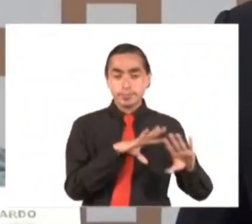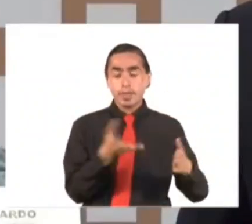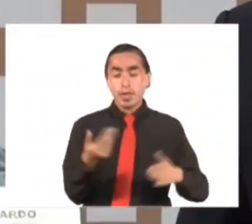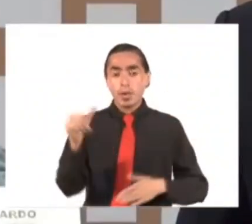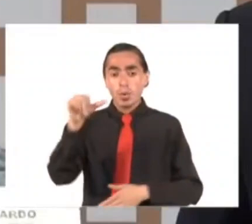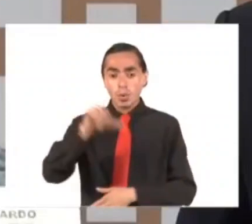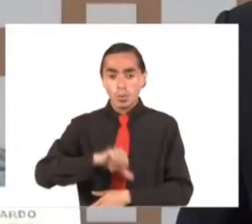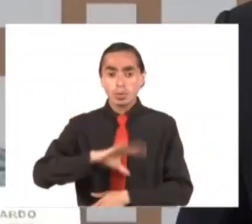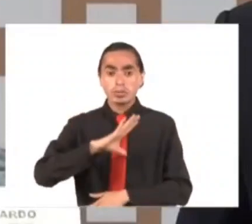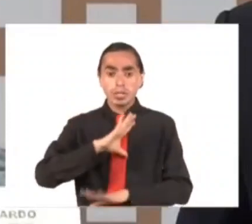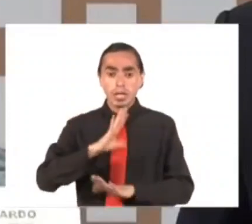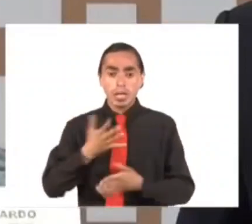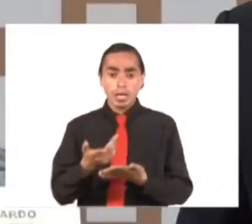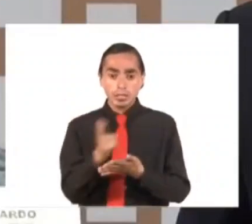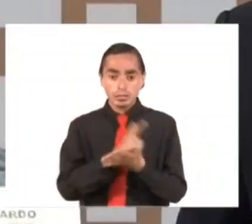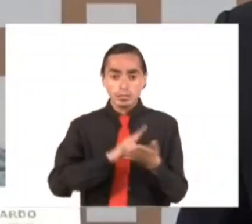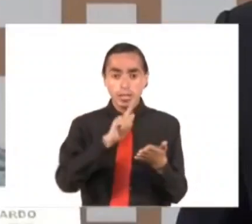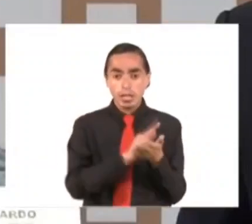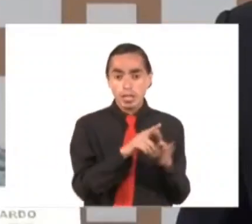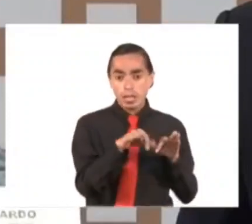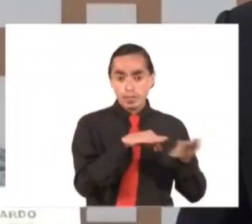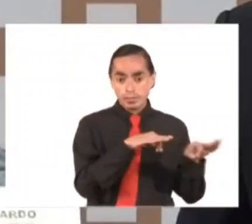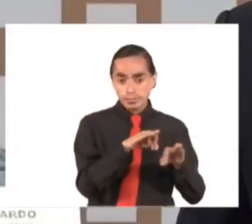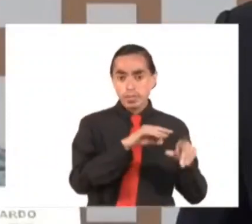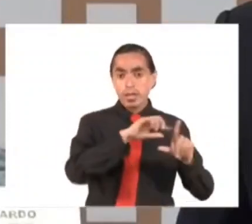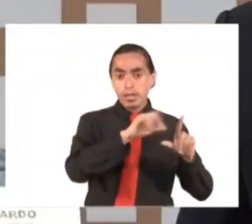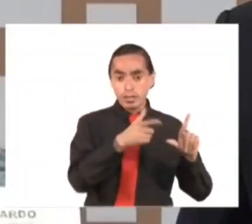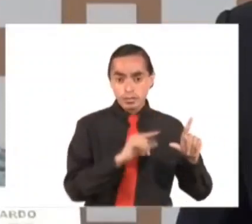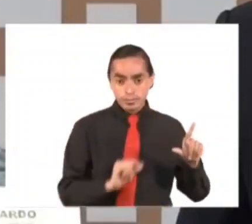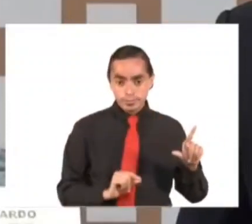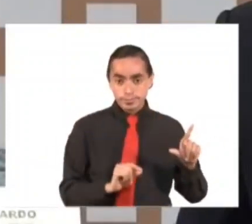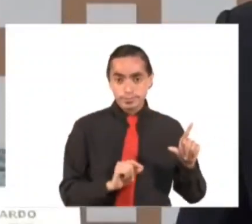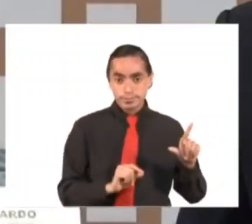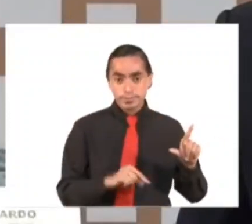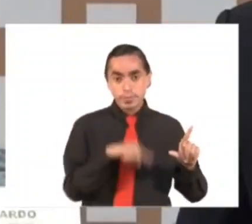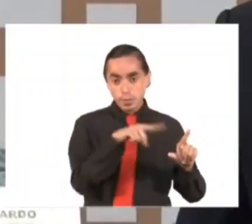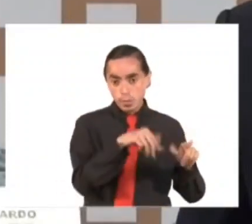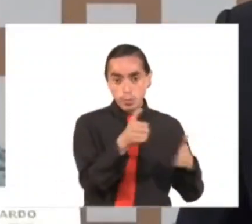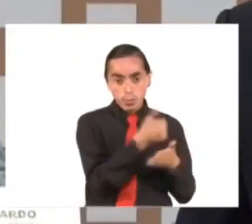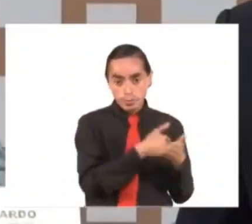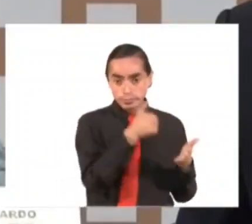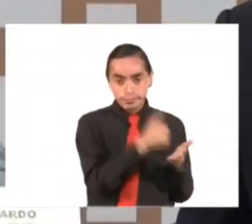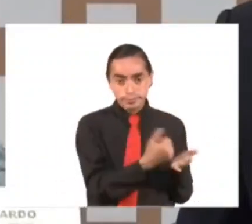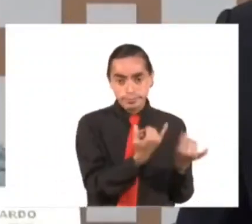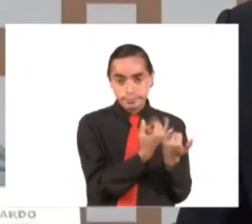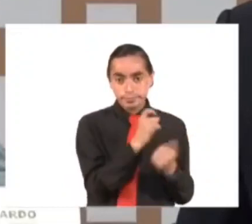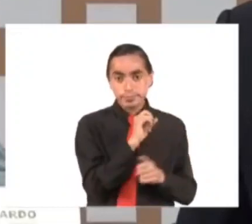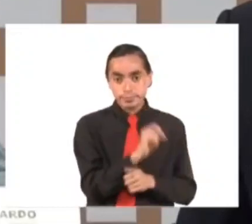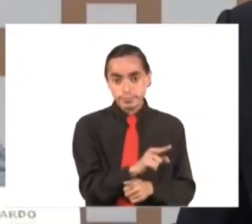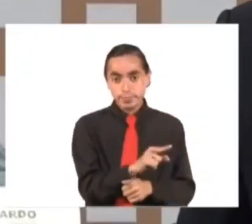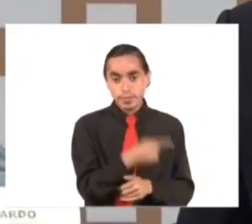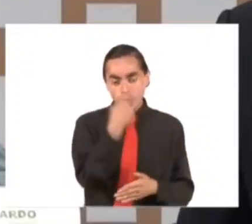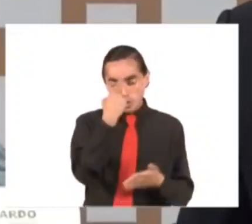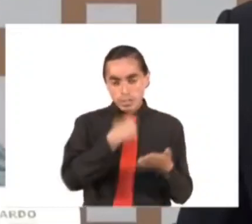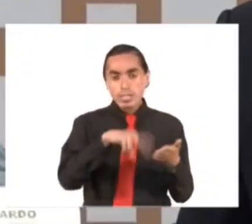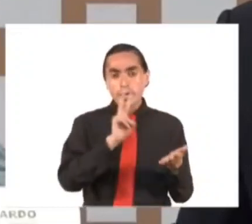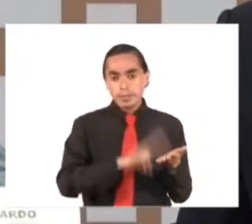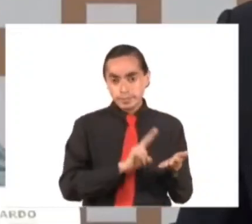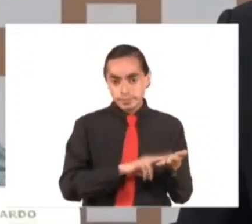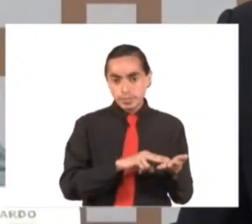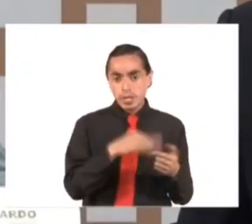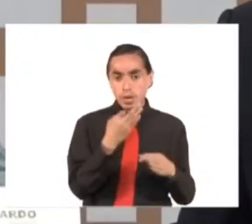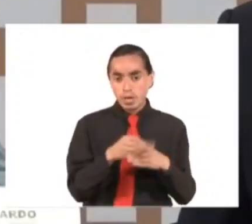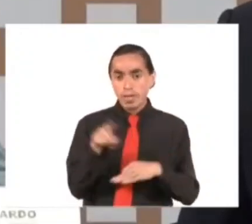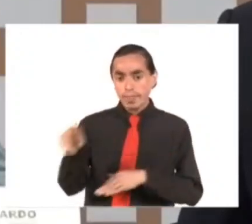estamos con la reforma laboral a nivel nacional y a nivel de la ciudad y vale la pena con los sindicatos que están